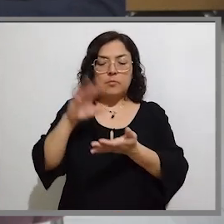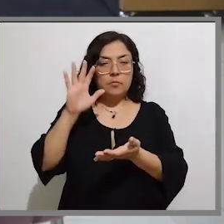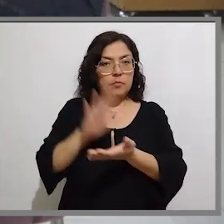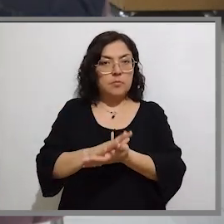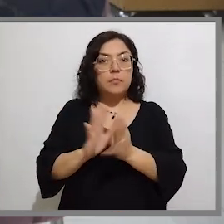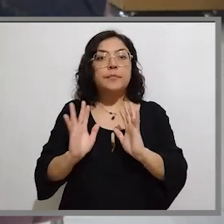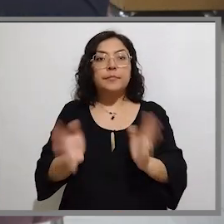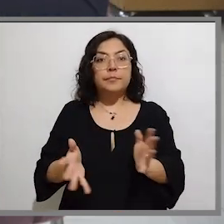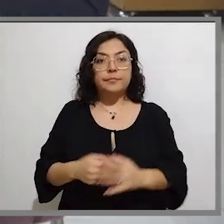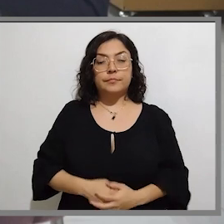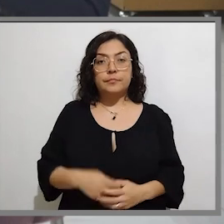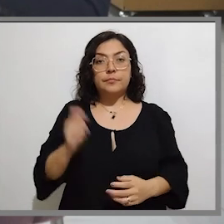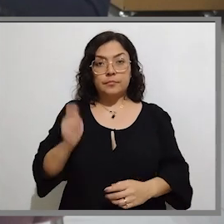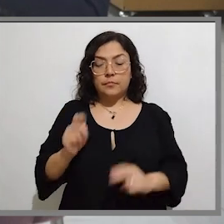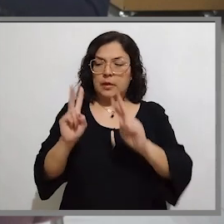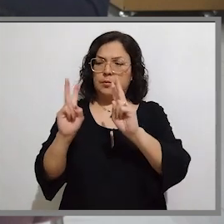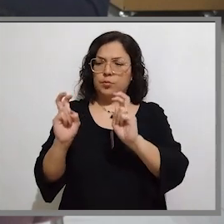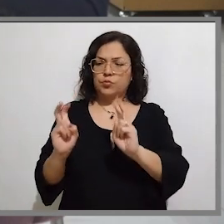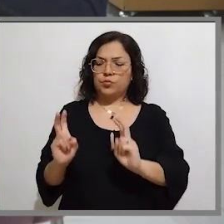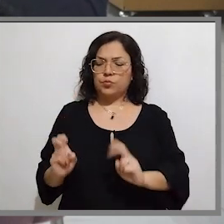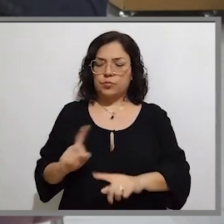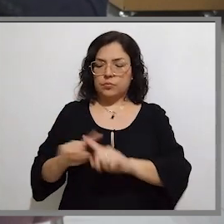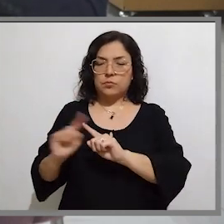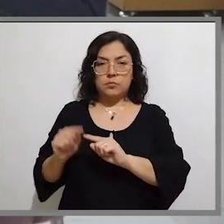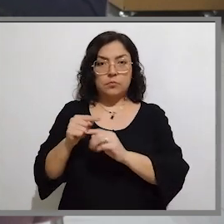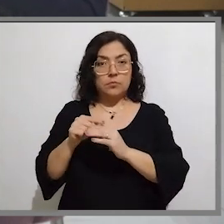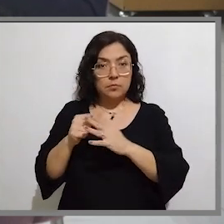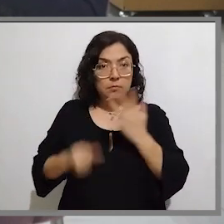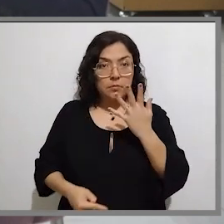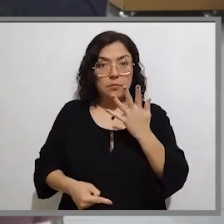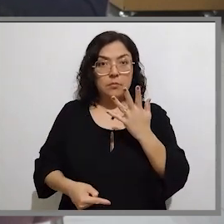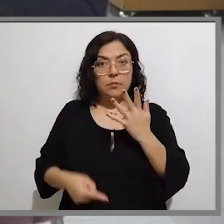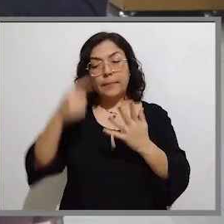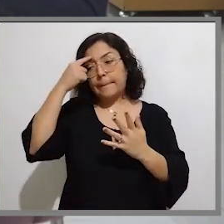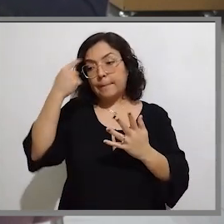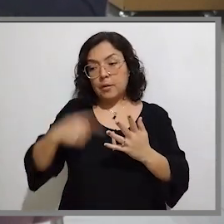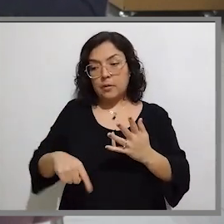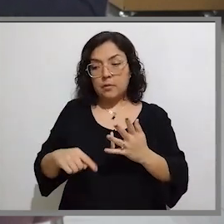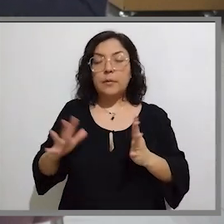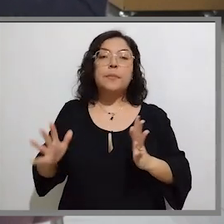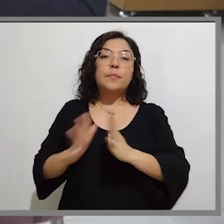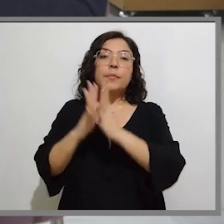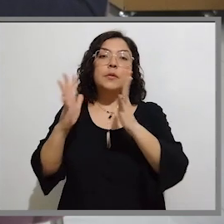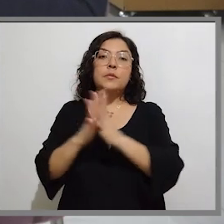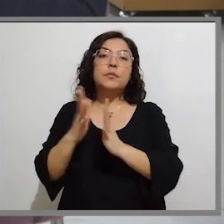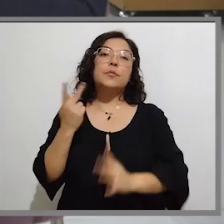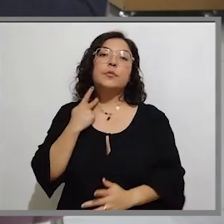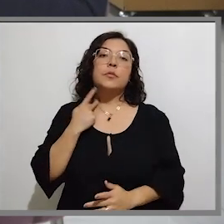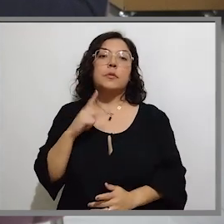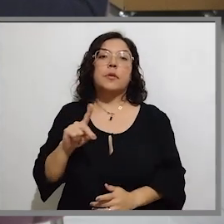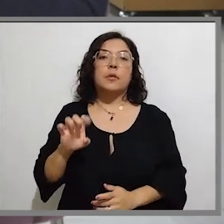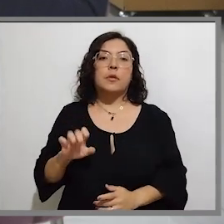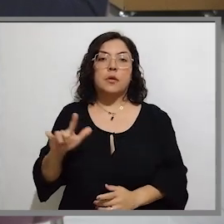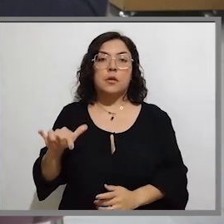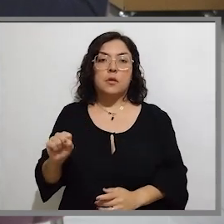tanto, ofrece una visión multidisciplinaria, una visión de múltiples enfoques sobre el tema de la participación política de las